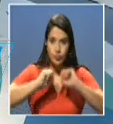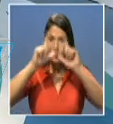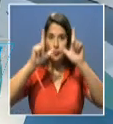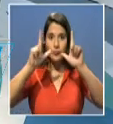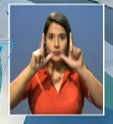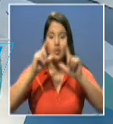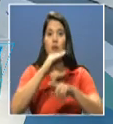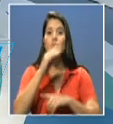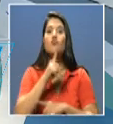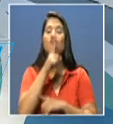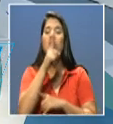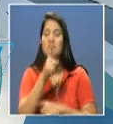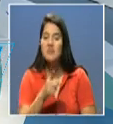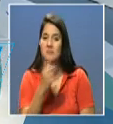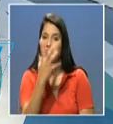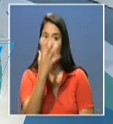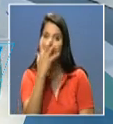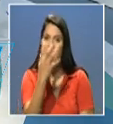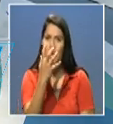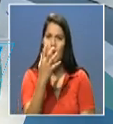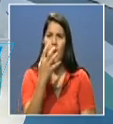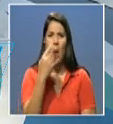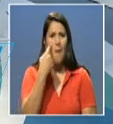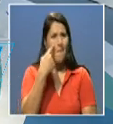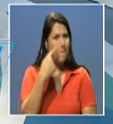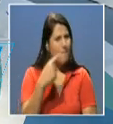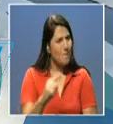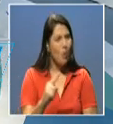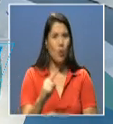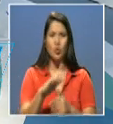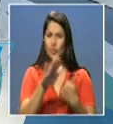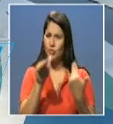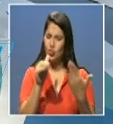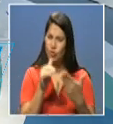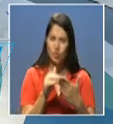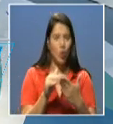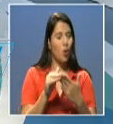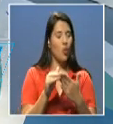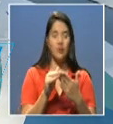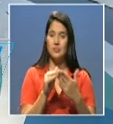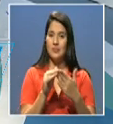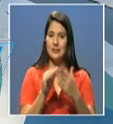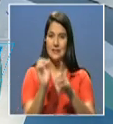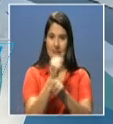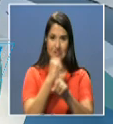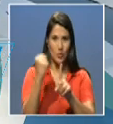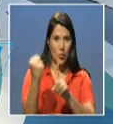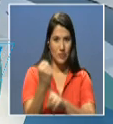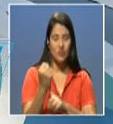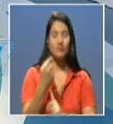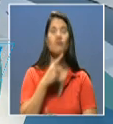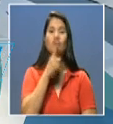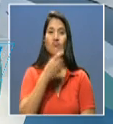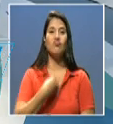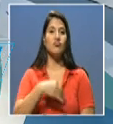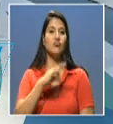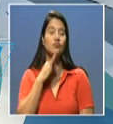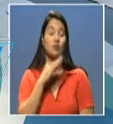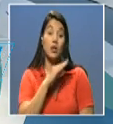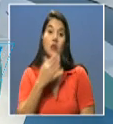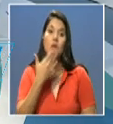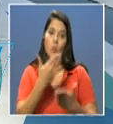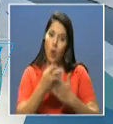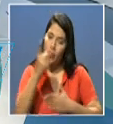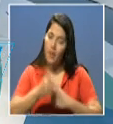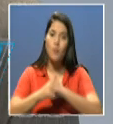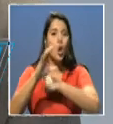y tremendamente disgustado por la profundidad de este caso, indignado fue la palabra que utilizó, y que bueno, que había